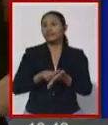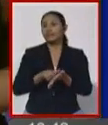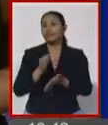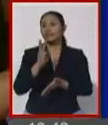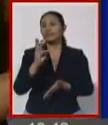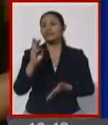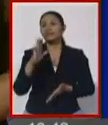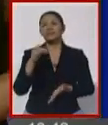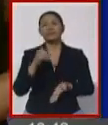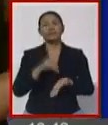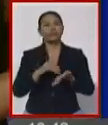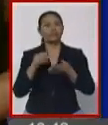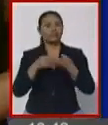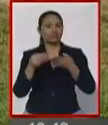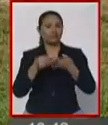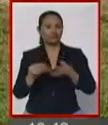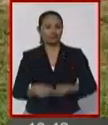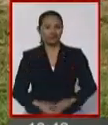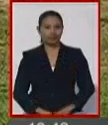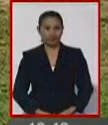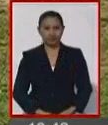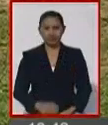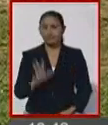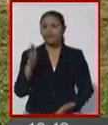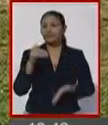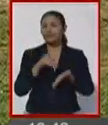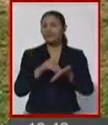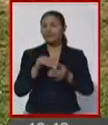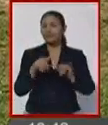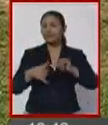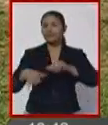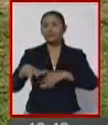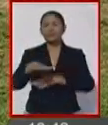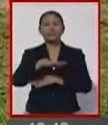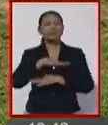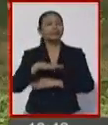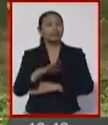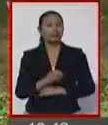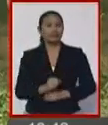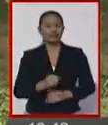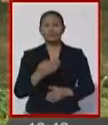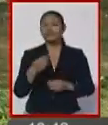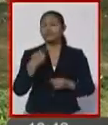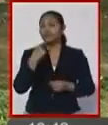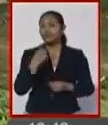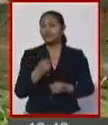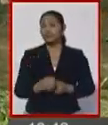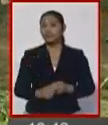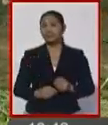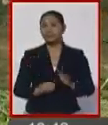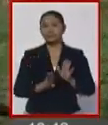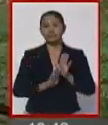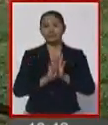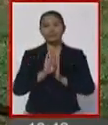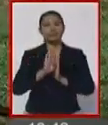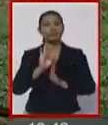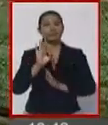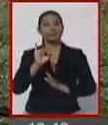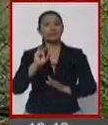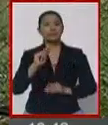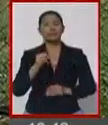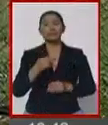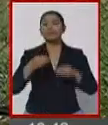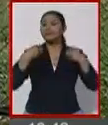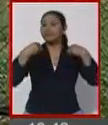por $600,000. 5.500 metros cuadrados es lo que la financiera de desarrollo en Santa Cruz, Findesa,